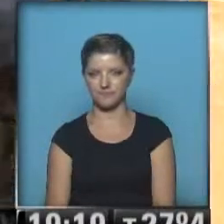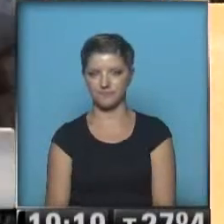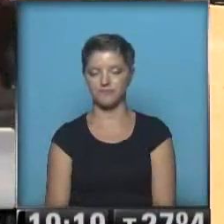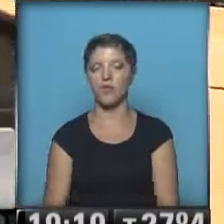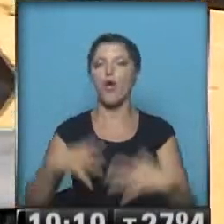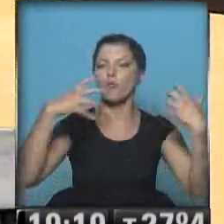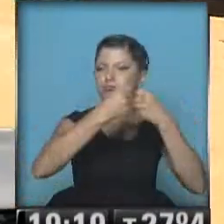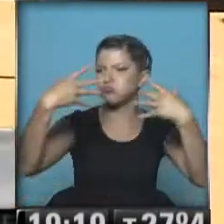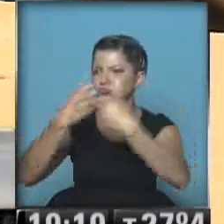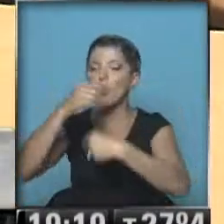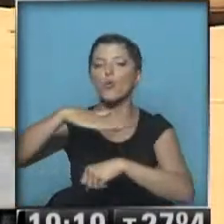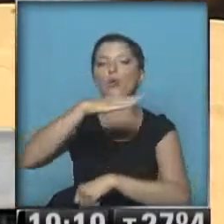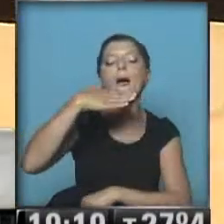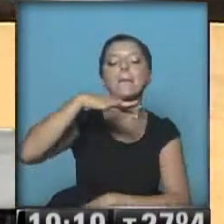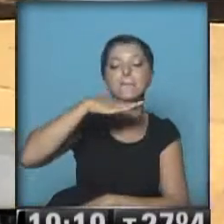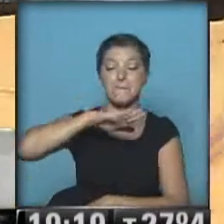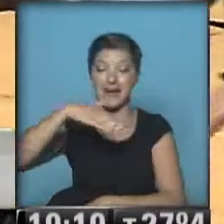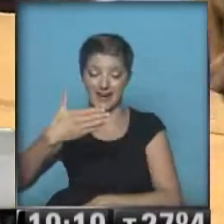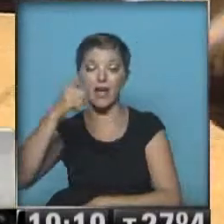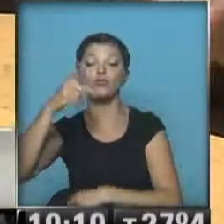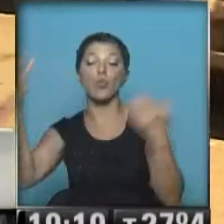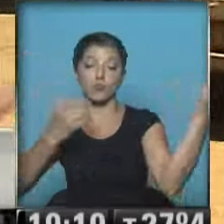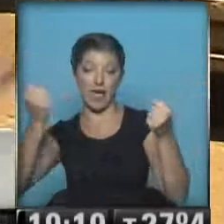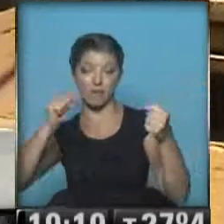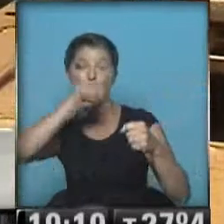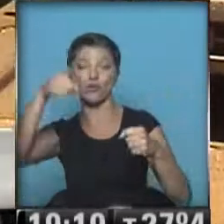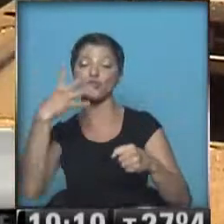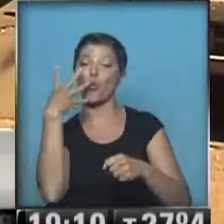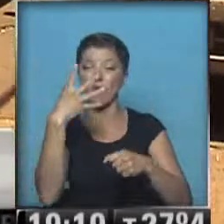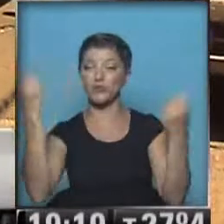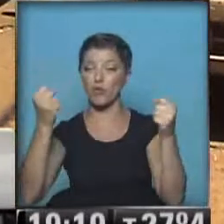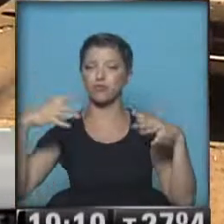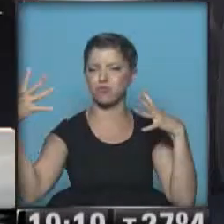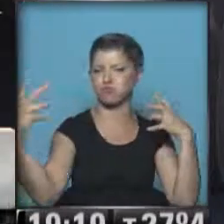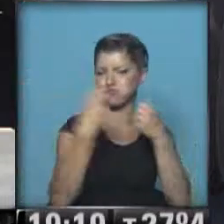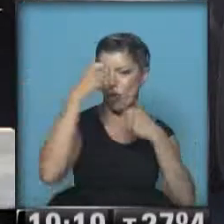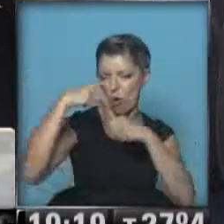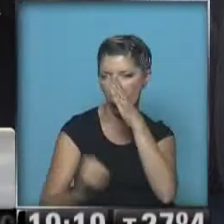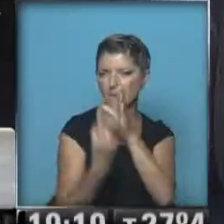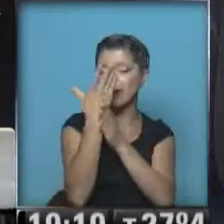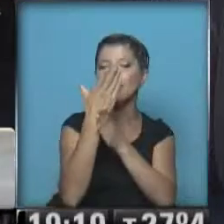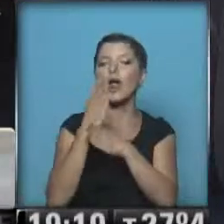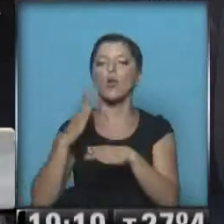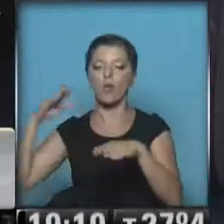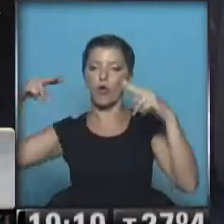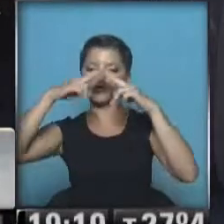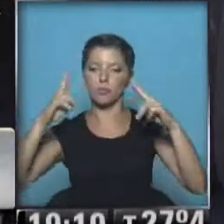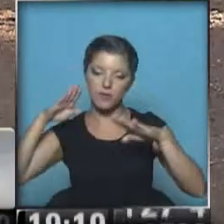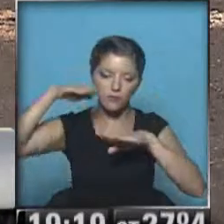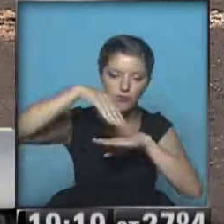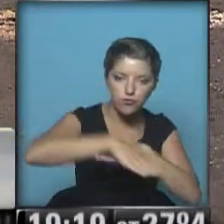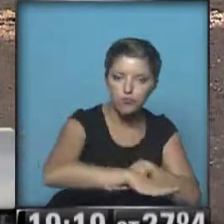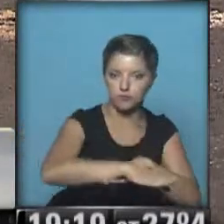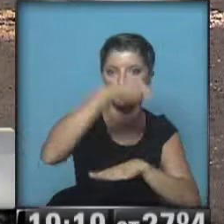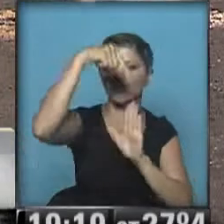En Barracas, un camión con su carga completa chocó contra otros cuatro vehículos esta mañana en una bajada de la autopista 9 de Julio